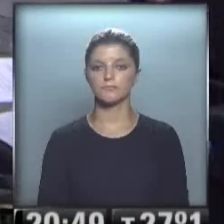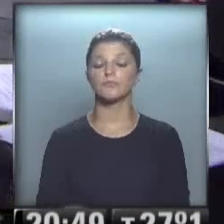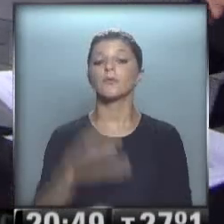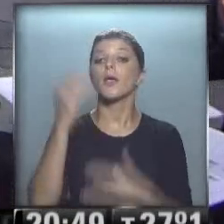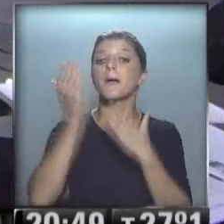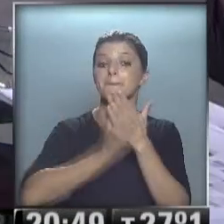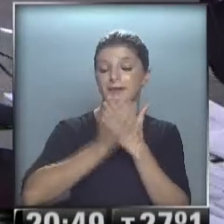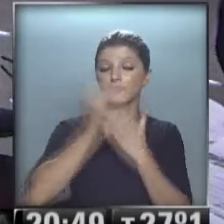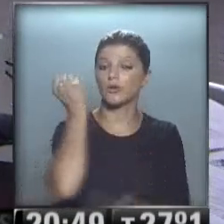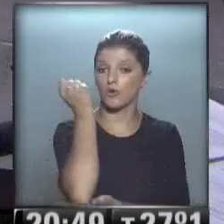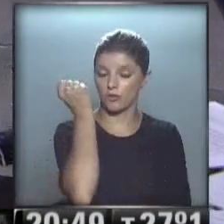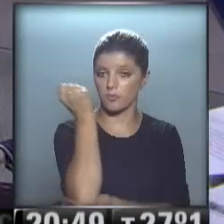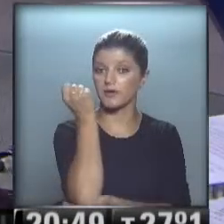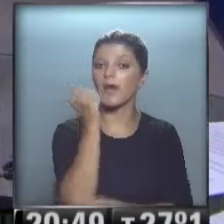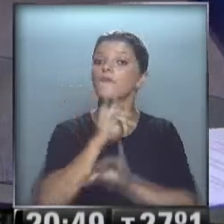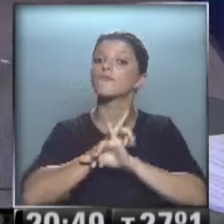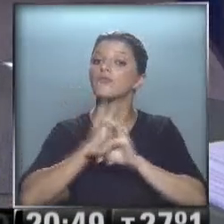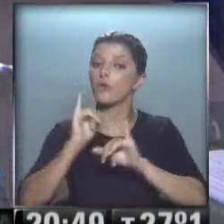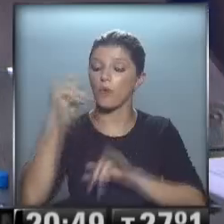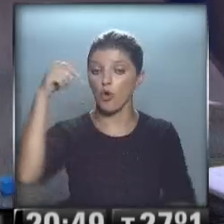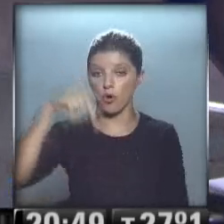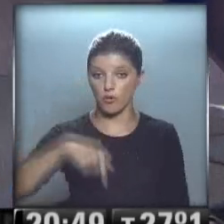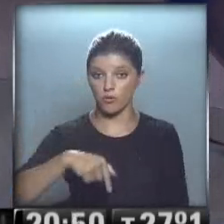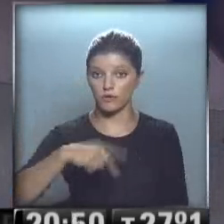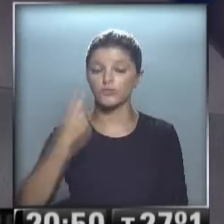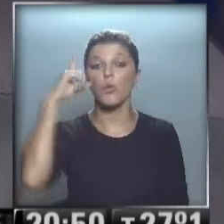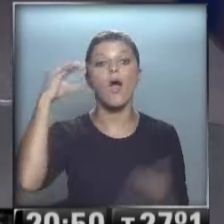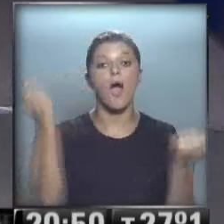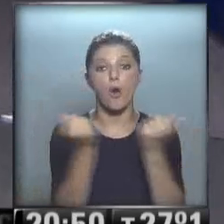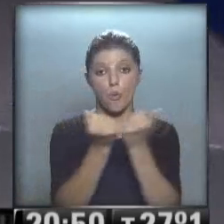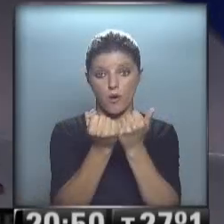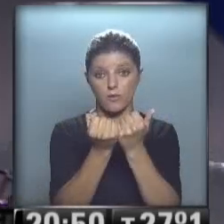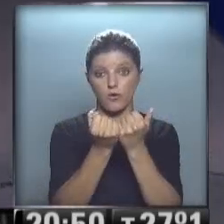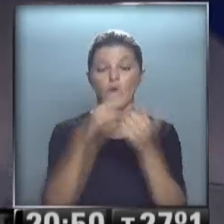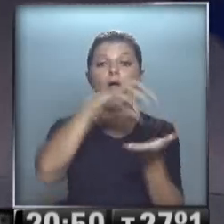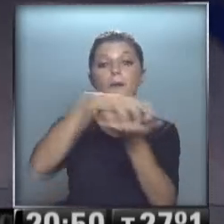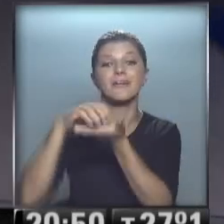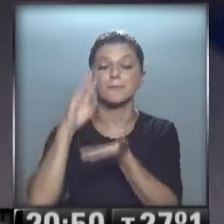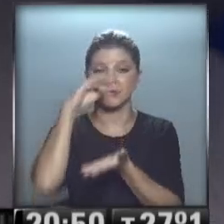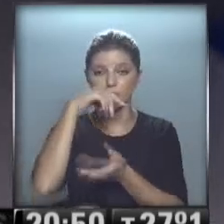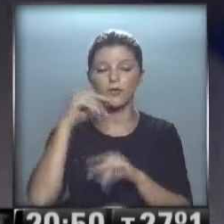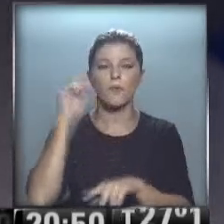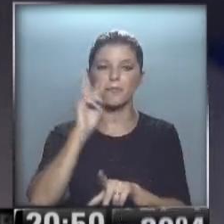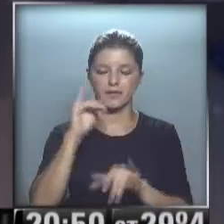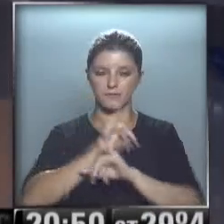El ministro de Economía, Axel Kicillof, anunció en la jornada de hoy un acuerdo con las petroleras. Estos son los detalles.